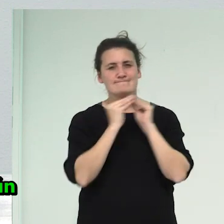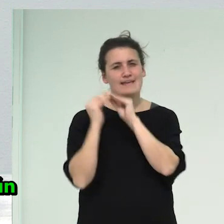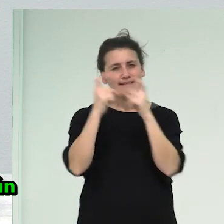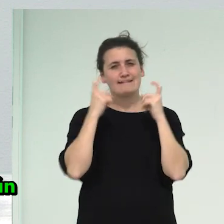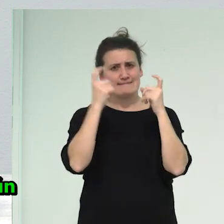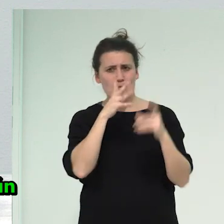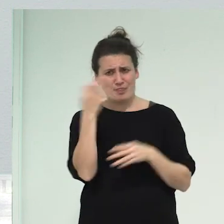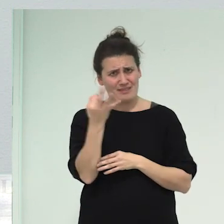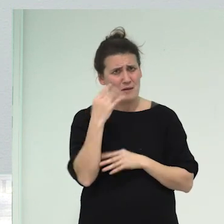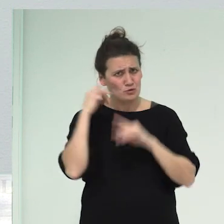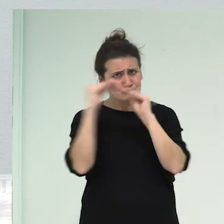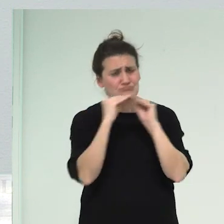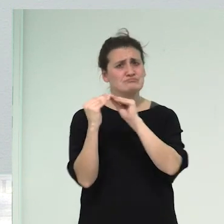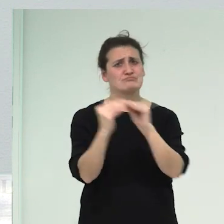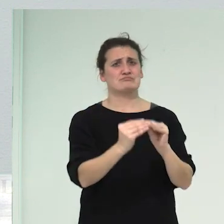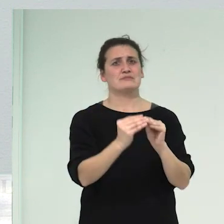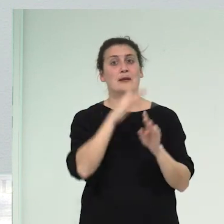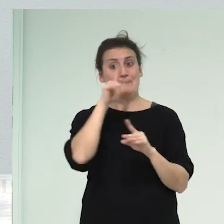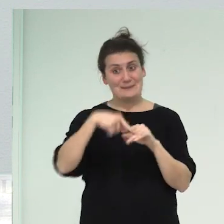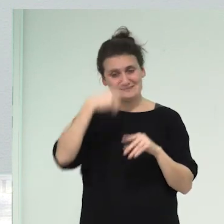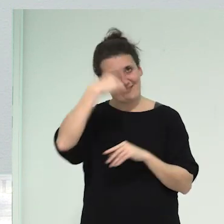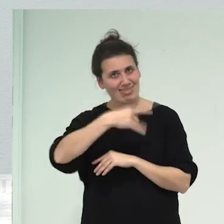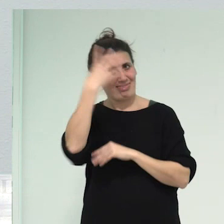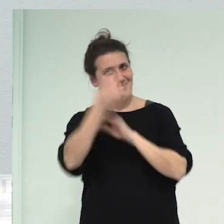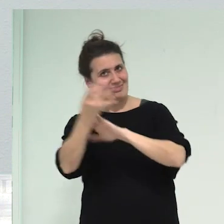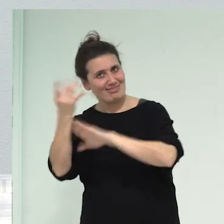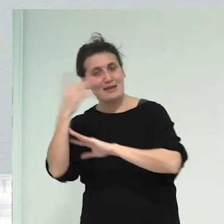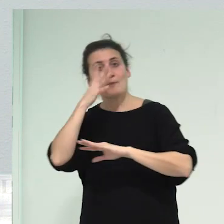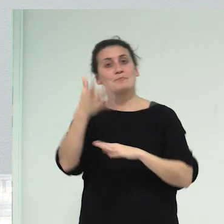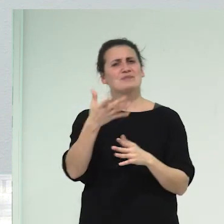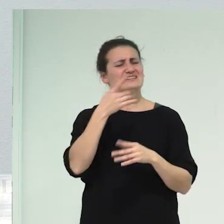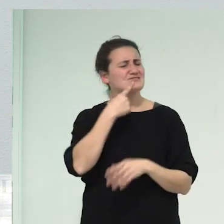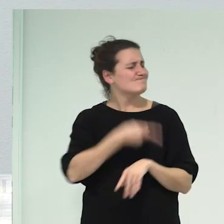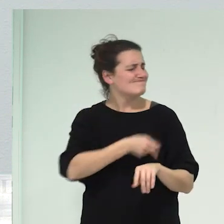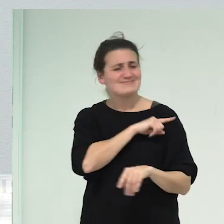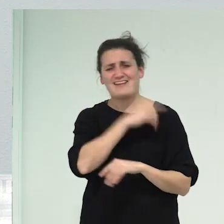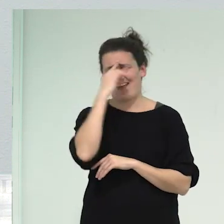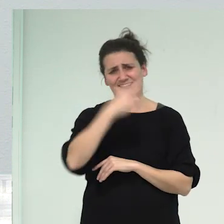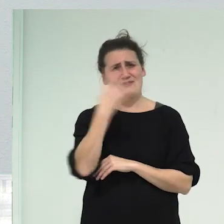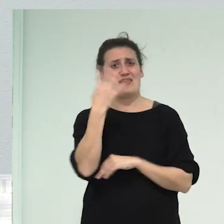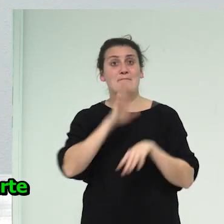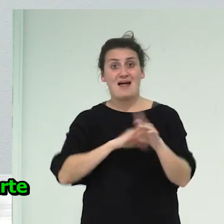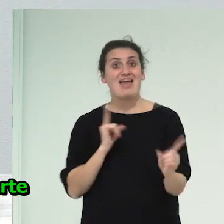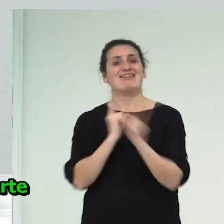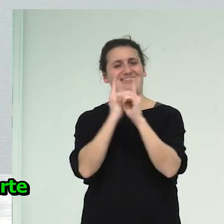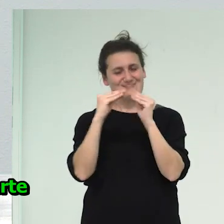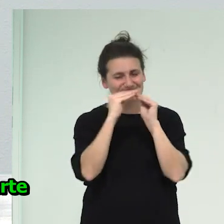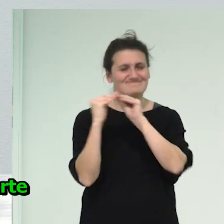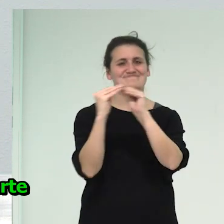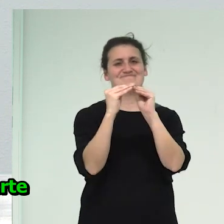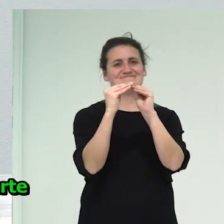poner en común los diálogos y esa creatividad, sobre todo creatividad para encontrarnos y